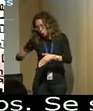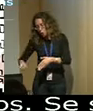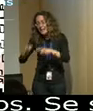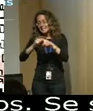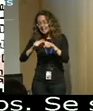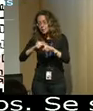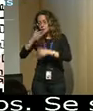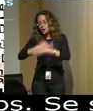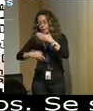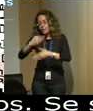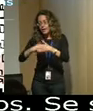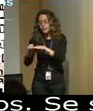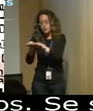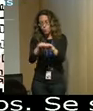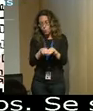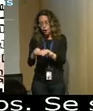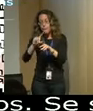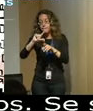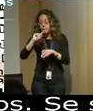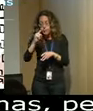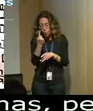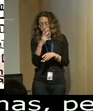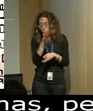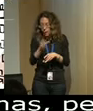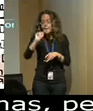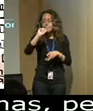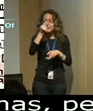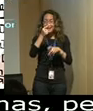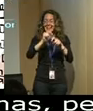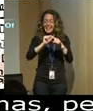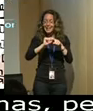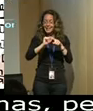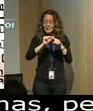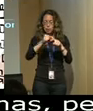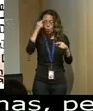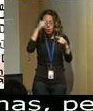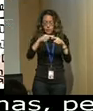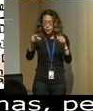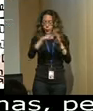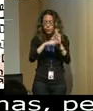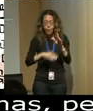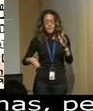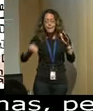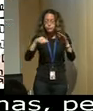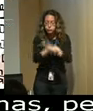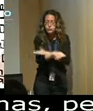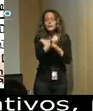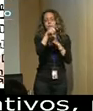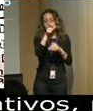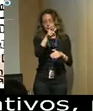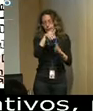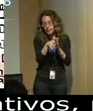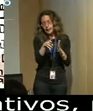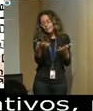de discapacidad, porque el primer y principal requisito para acceder a cualquier programa es tener una discapacidad